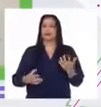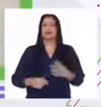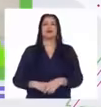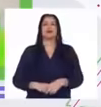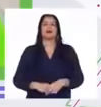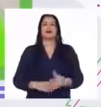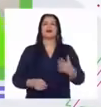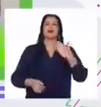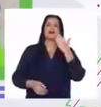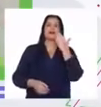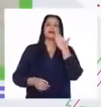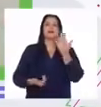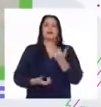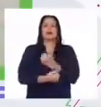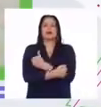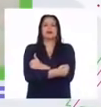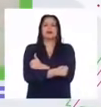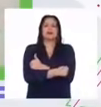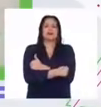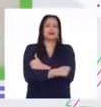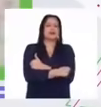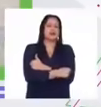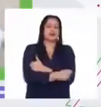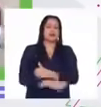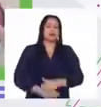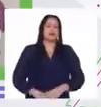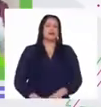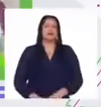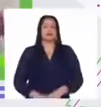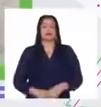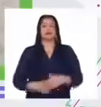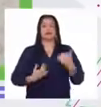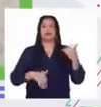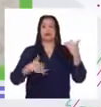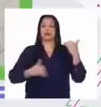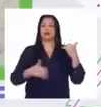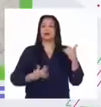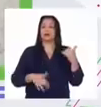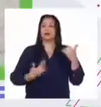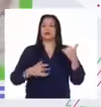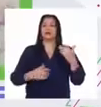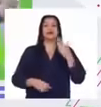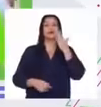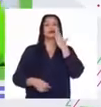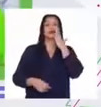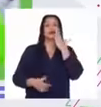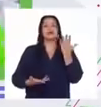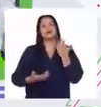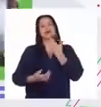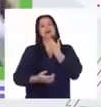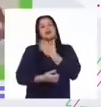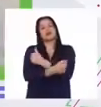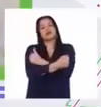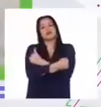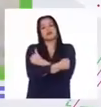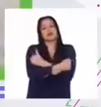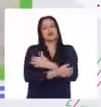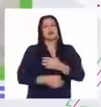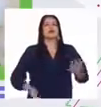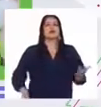madre querida, me tratan a no valer eso. Ay, madrecita, madre